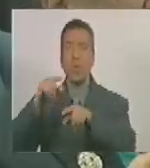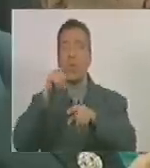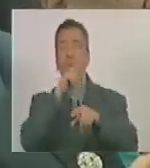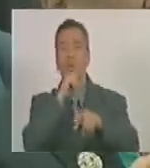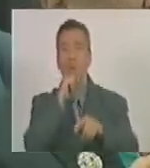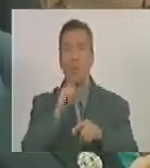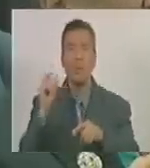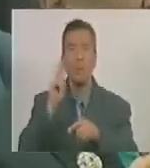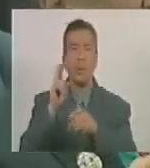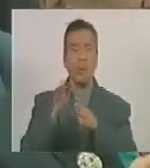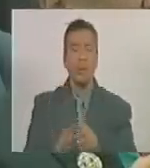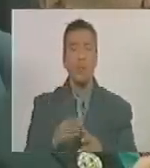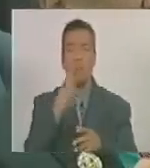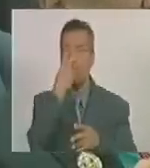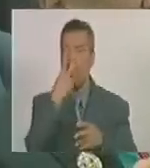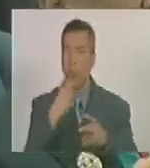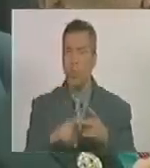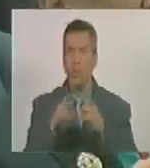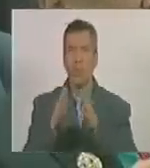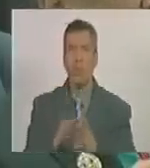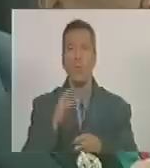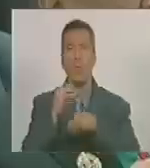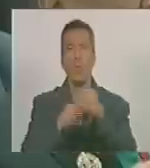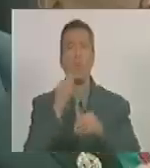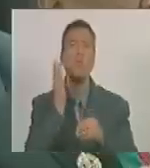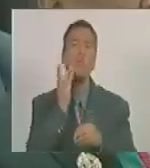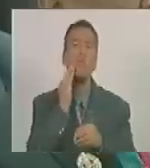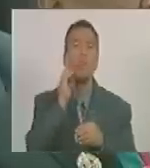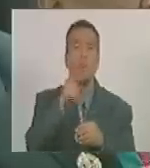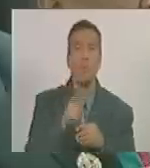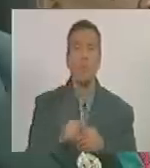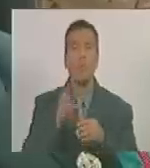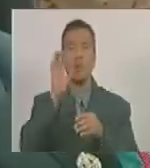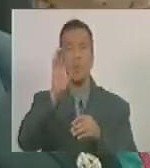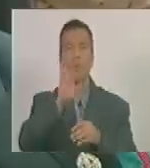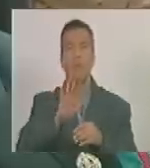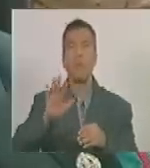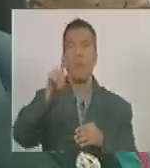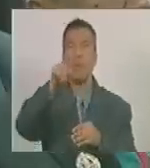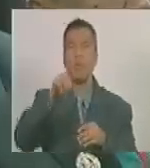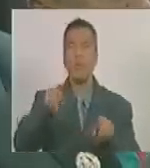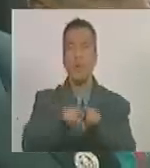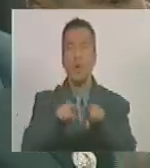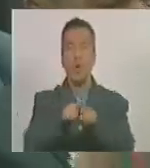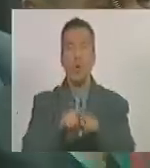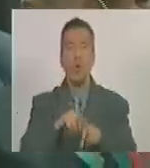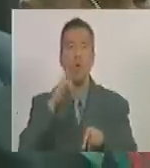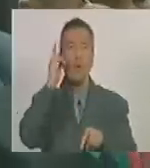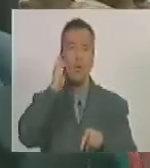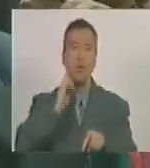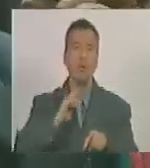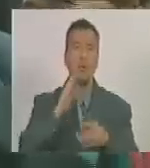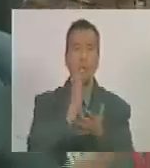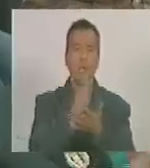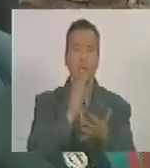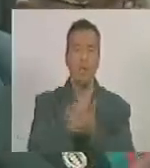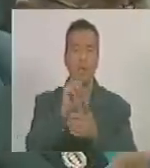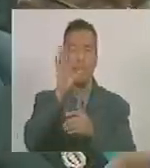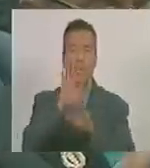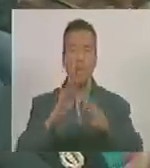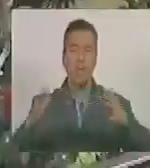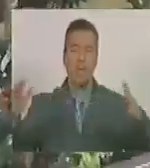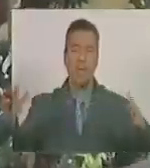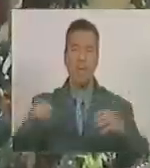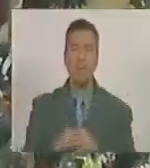los criollos pobres. Artigas, que ha sido un ejemplo para la patria, que al igual que Bolívar, soñó siempre con esa patria